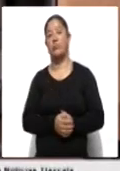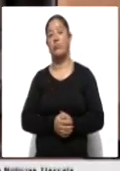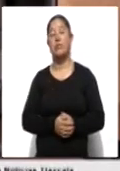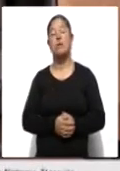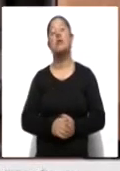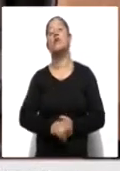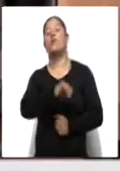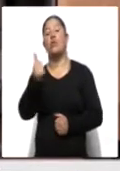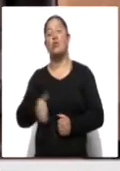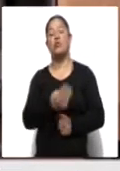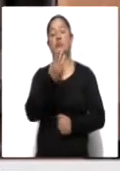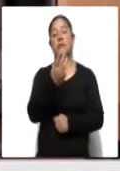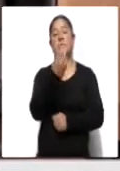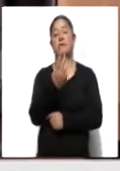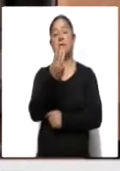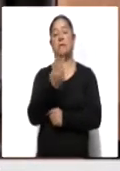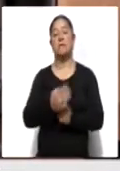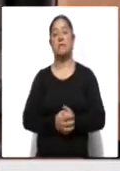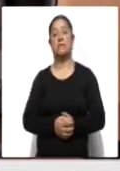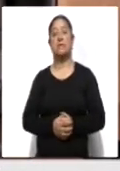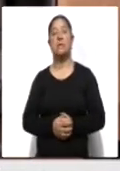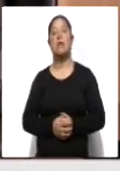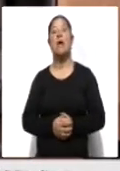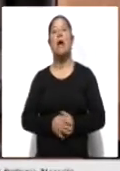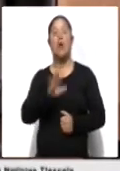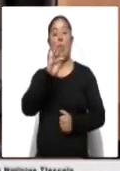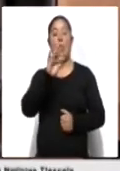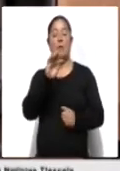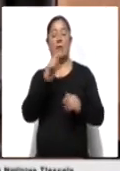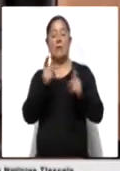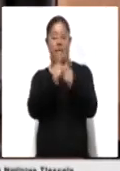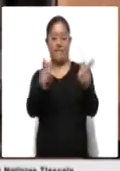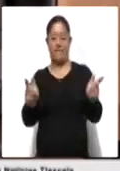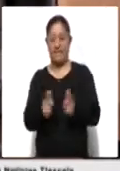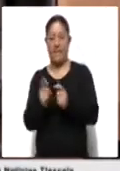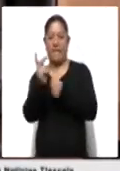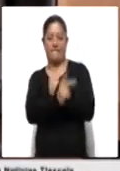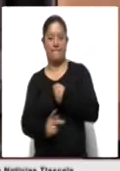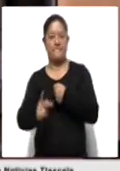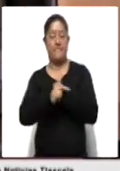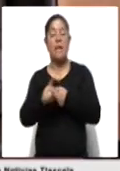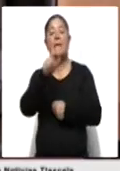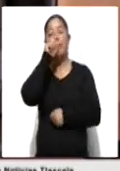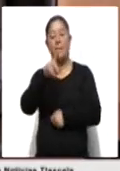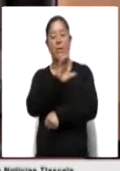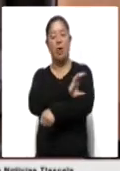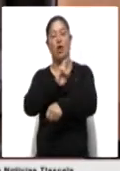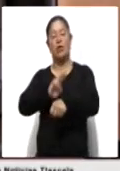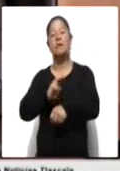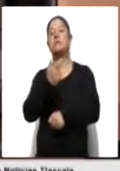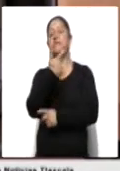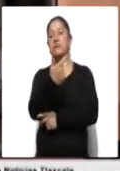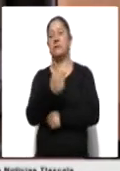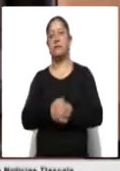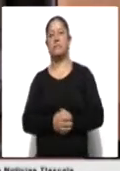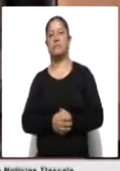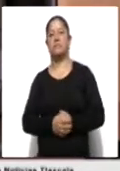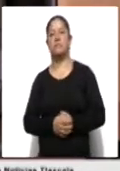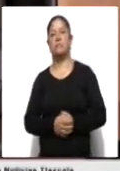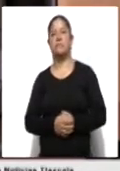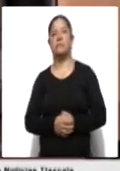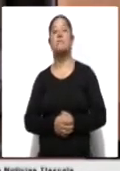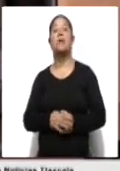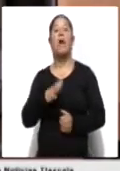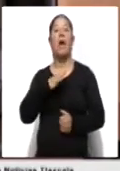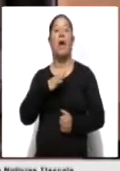tarde, en las 40 plazas comunitarias más 7 coordinaciones. También cabe aclarar que